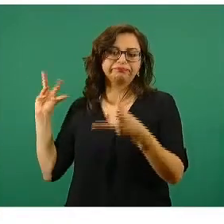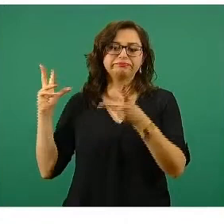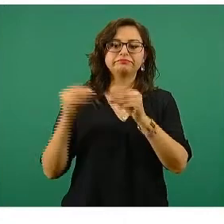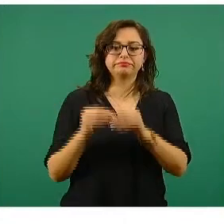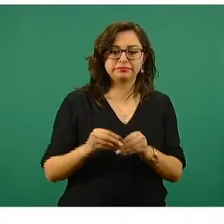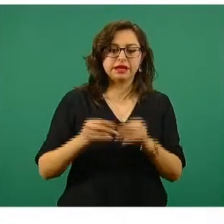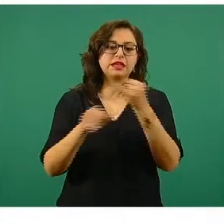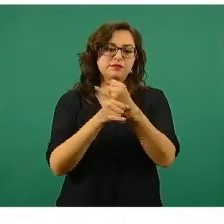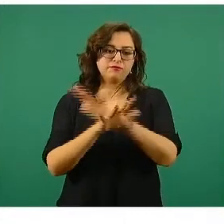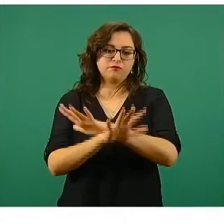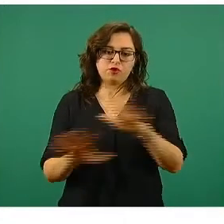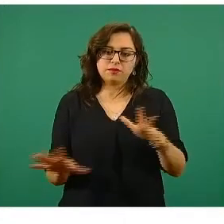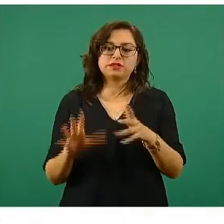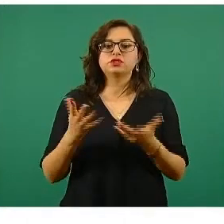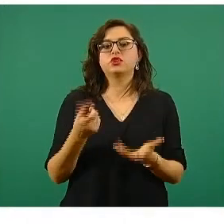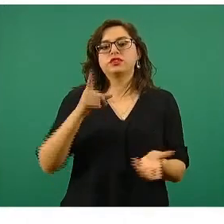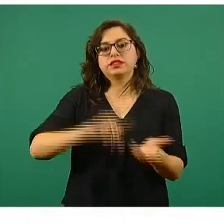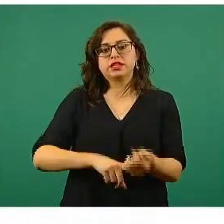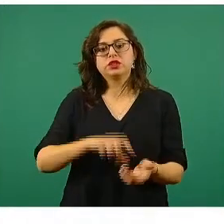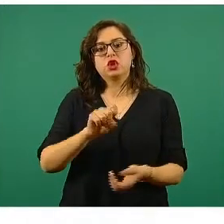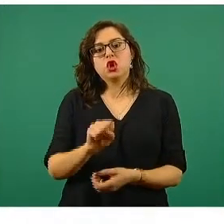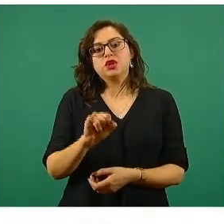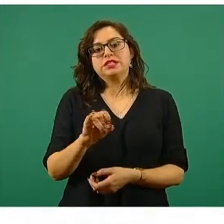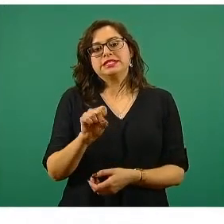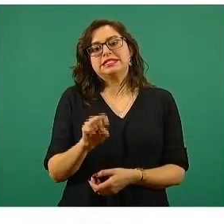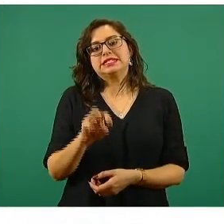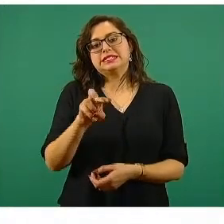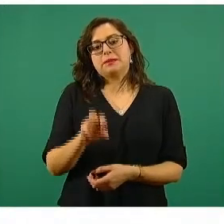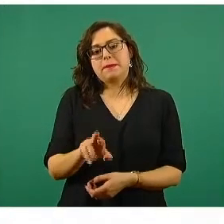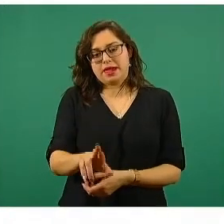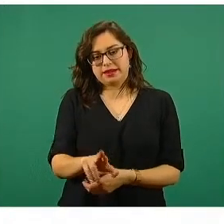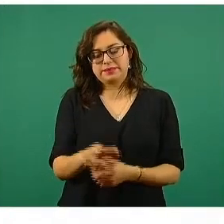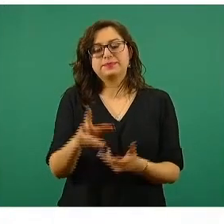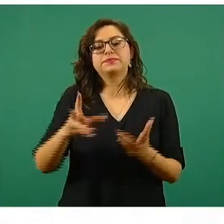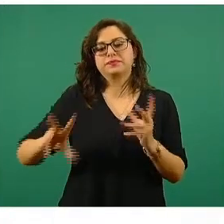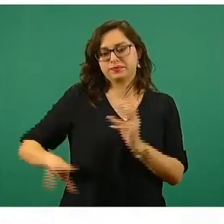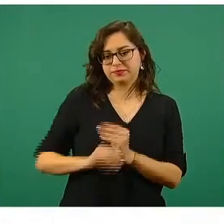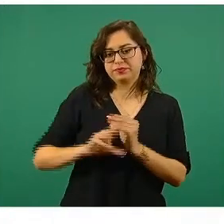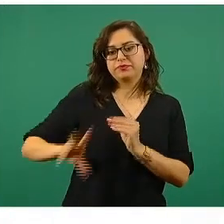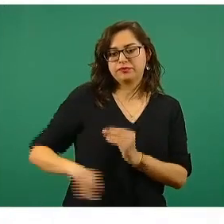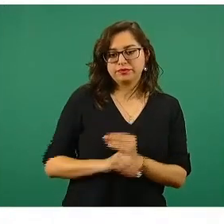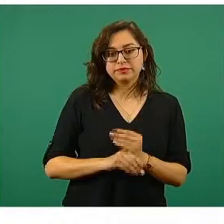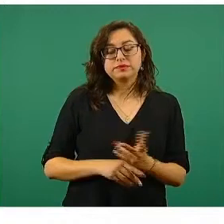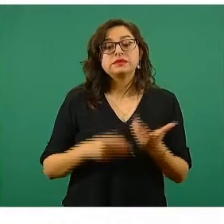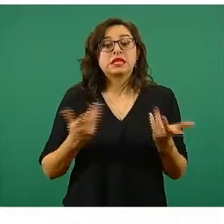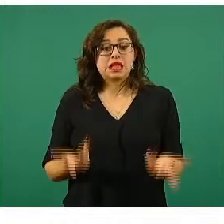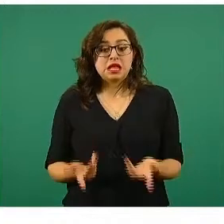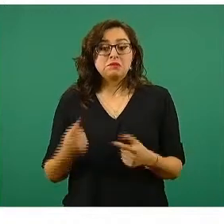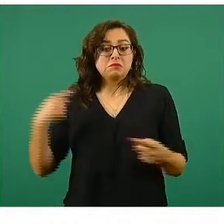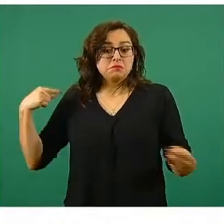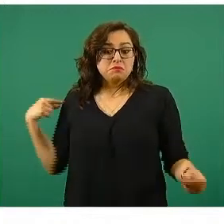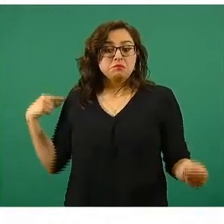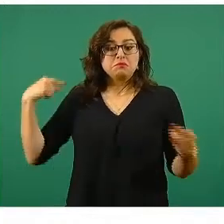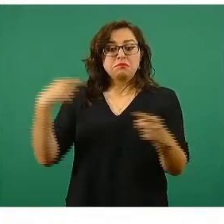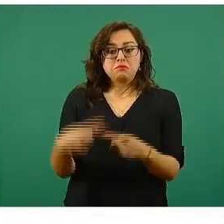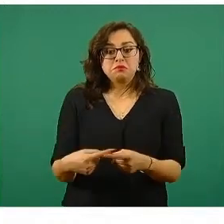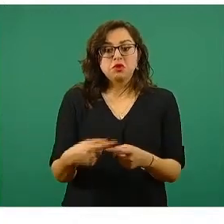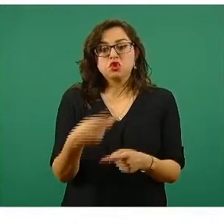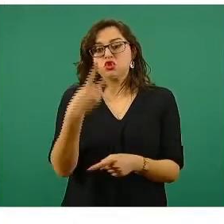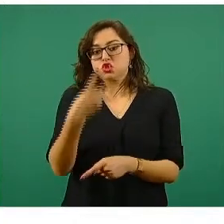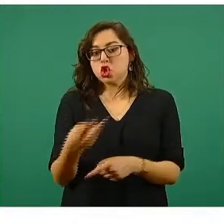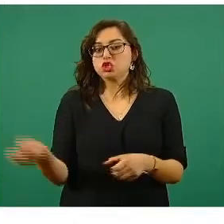la plataforma del CISBER. Podemos ver que continúa todavía la disminución entre las dos